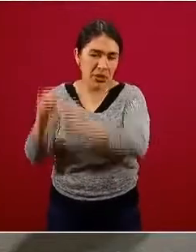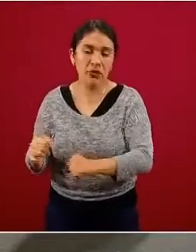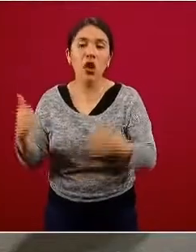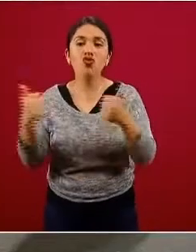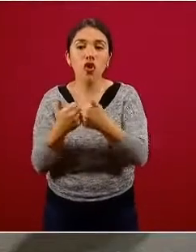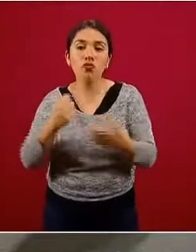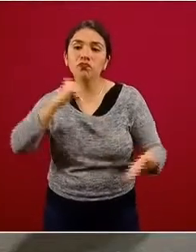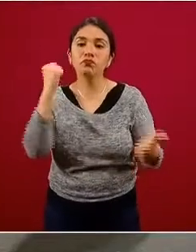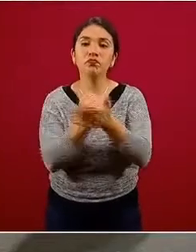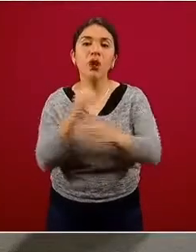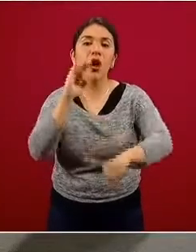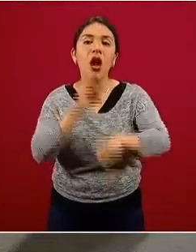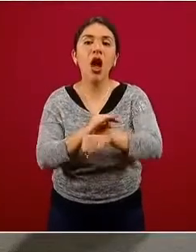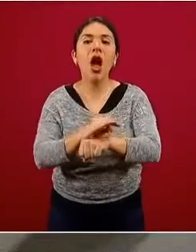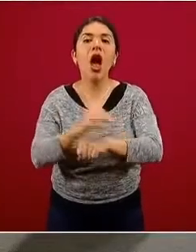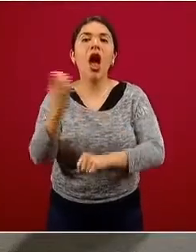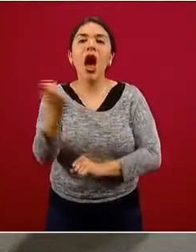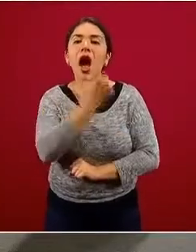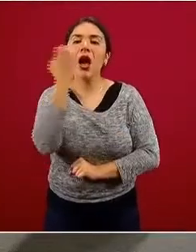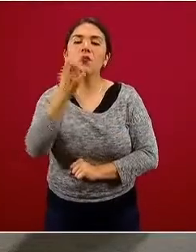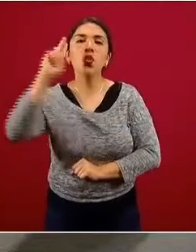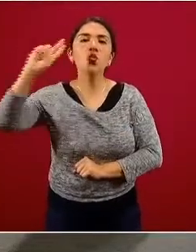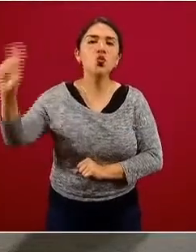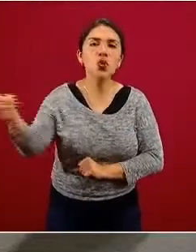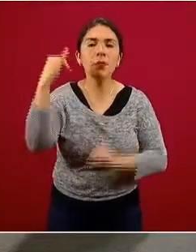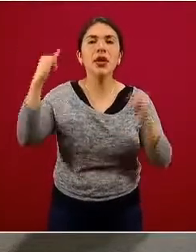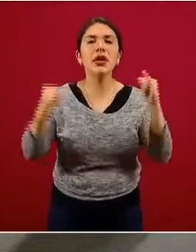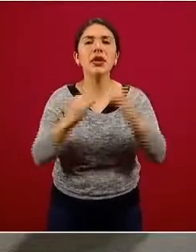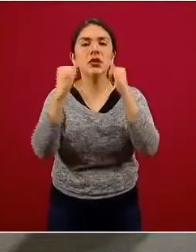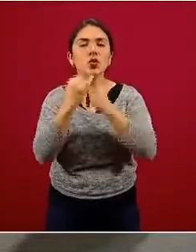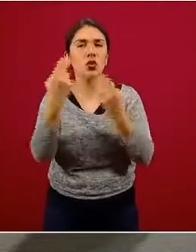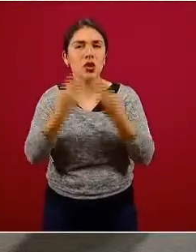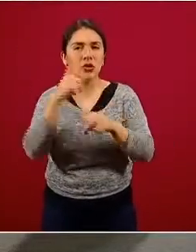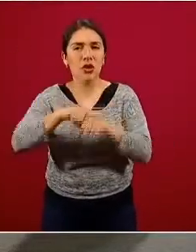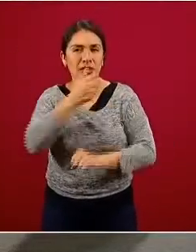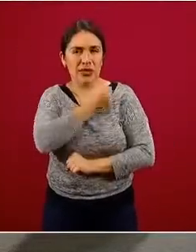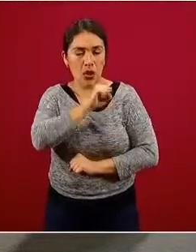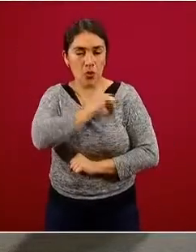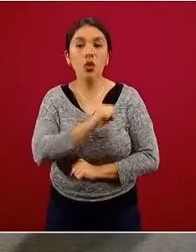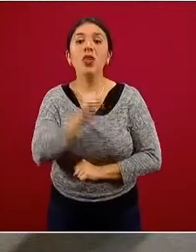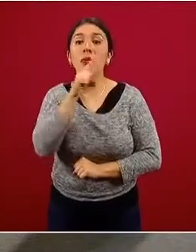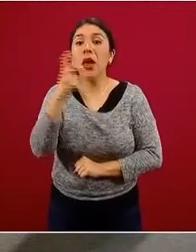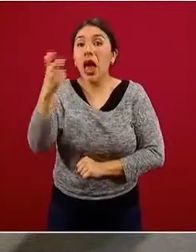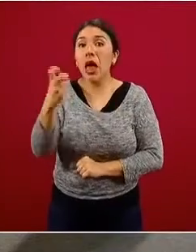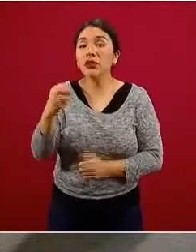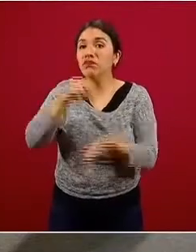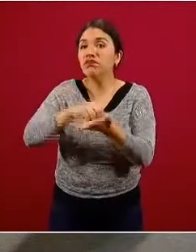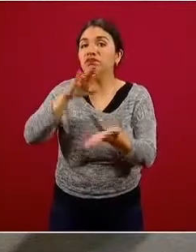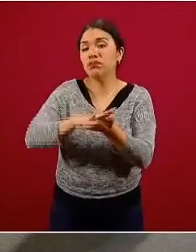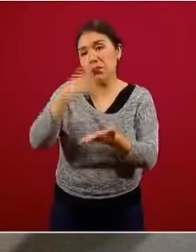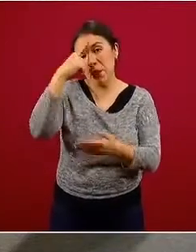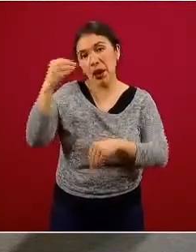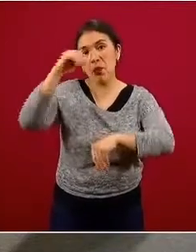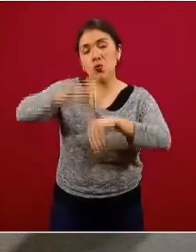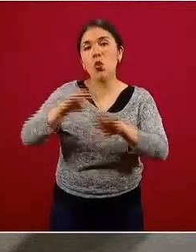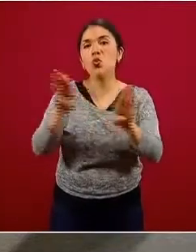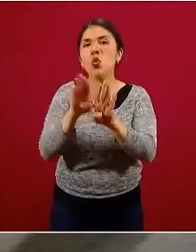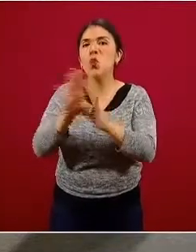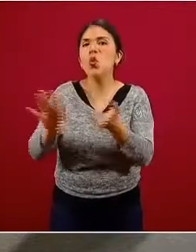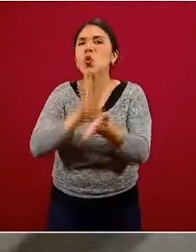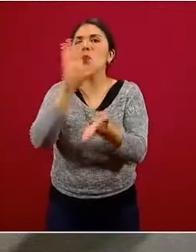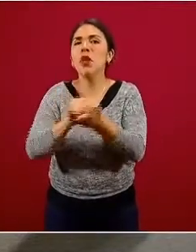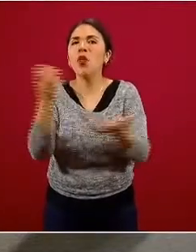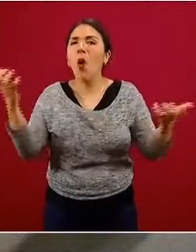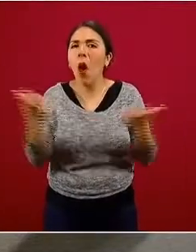con el aval de la Academia Nacional de Medicina, la UNAM y el Instituto Nacional de Salud Pública, y esta fue la base de este paquete integral